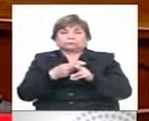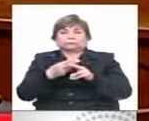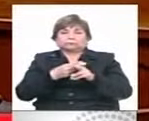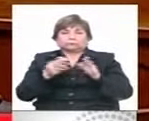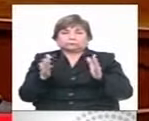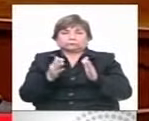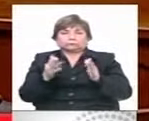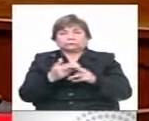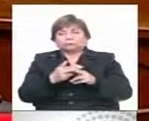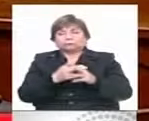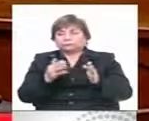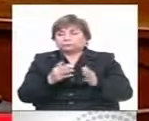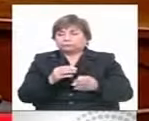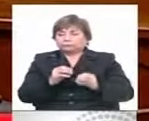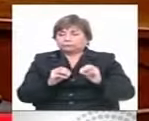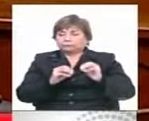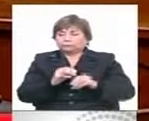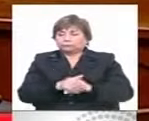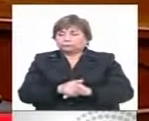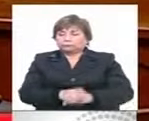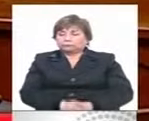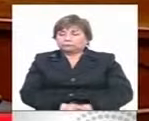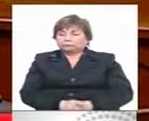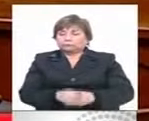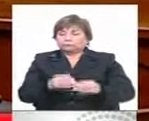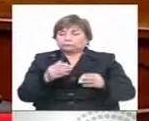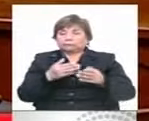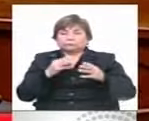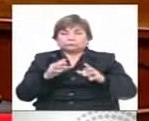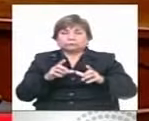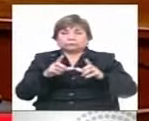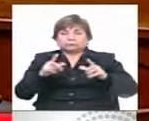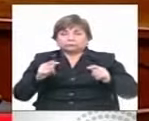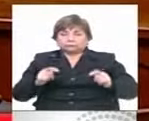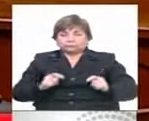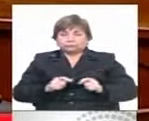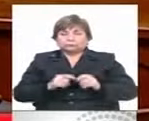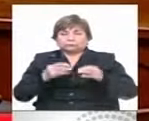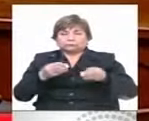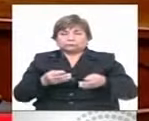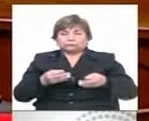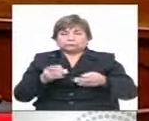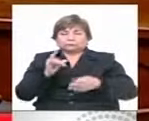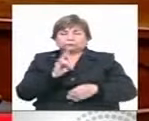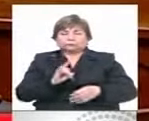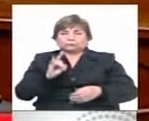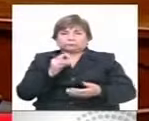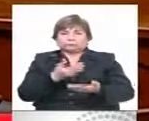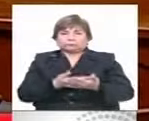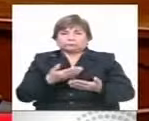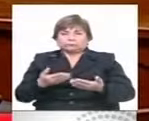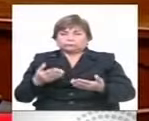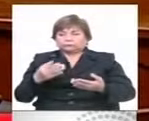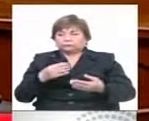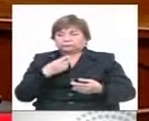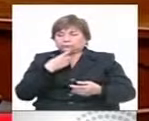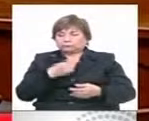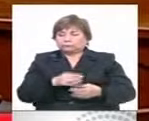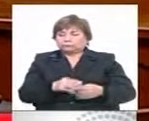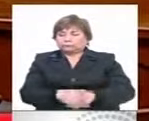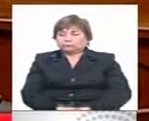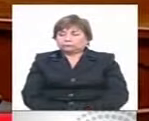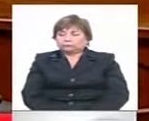mediano plazo para la gestión eficiente en los territorios y un adecuado uso de los recursos para la provisión de